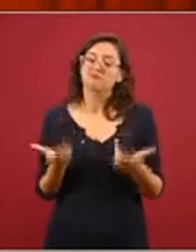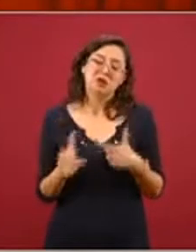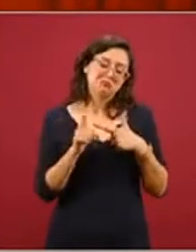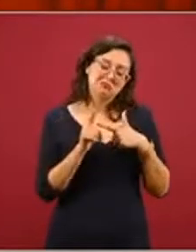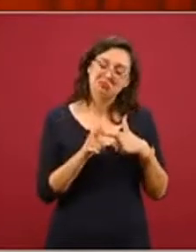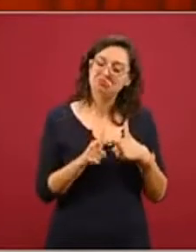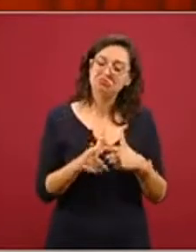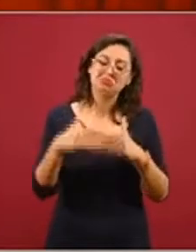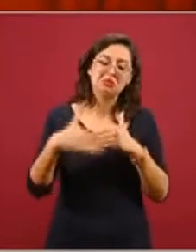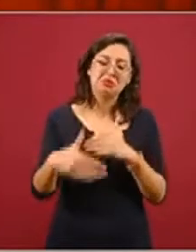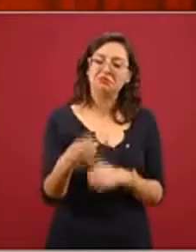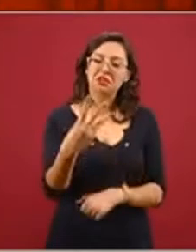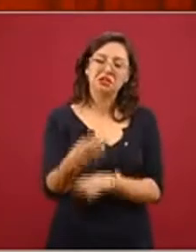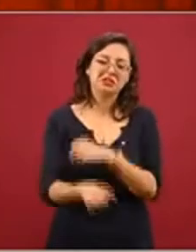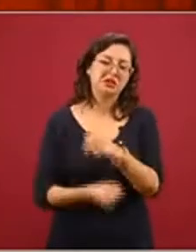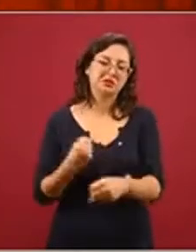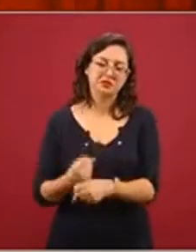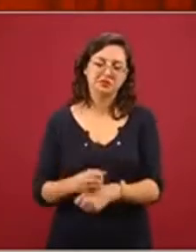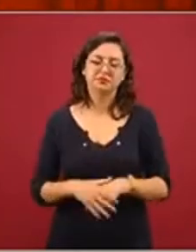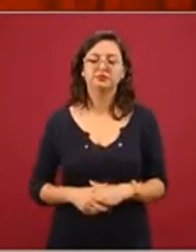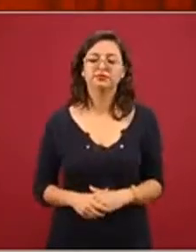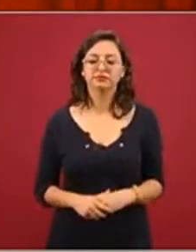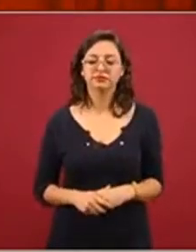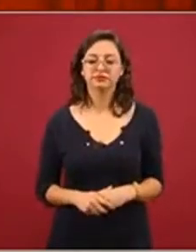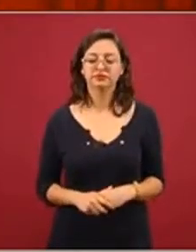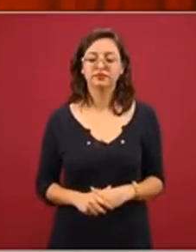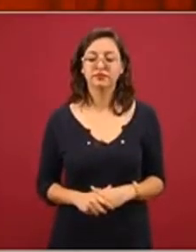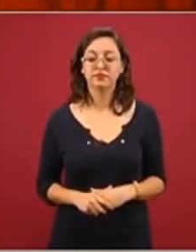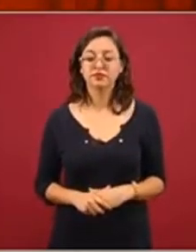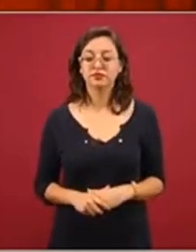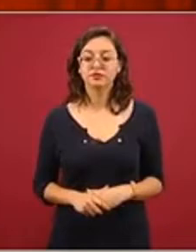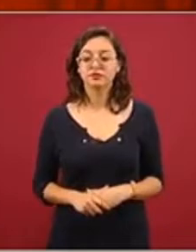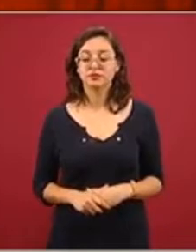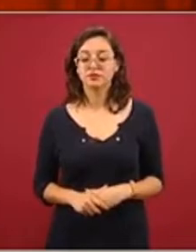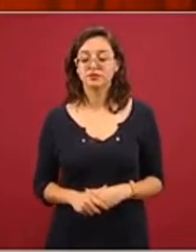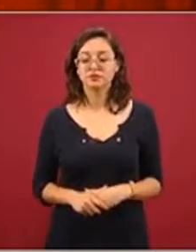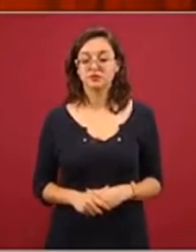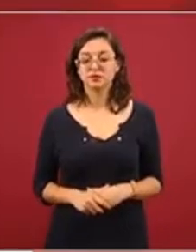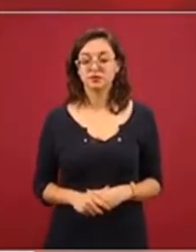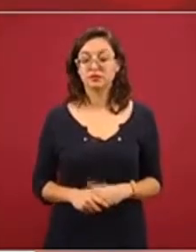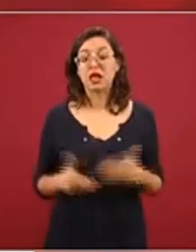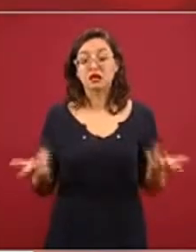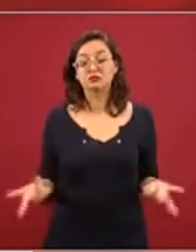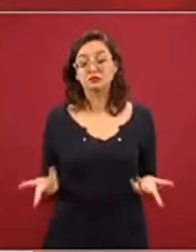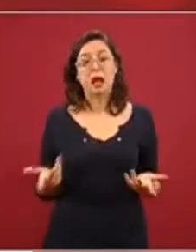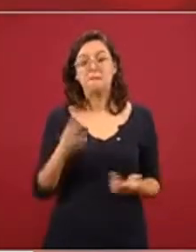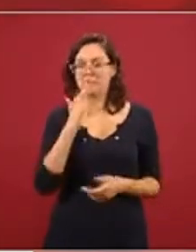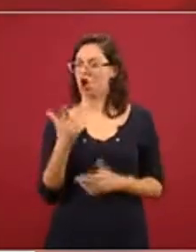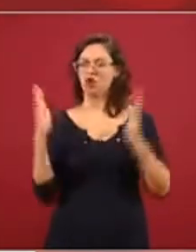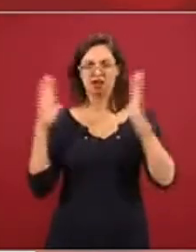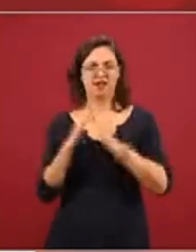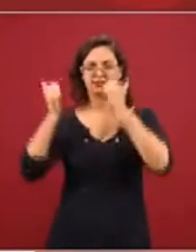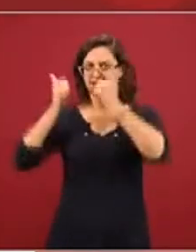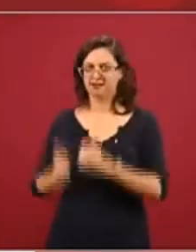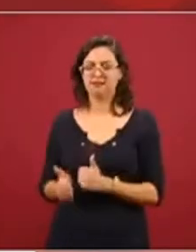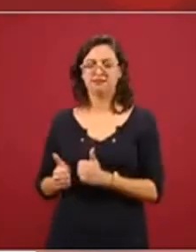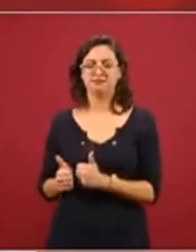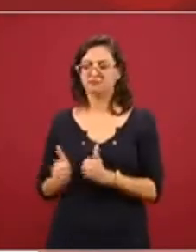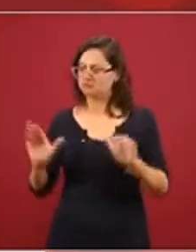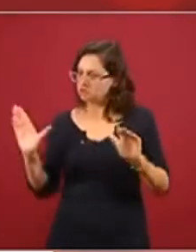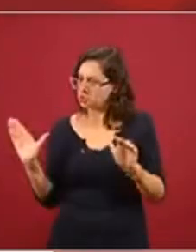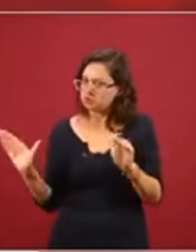patrón predecible. Ahora, ¿esto quiere decir que entonces no hay que desconfinar? ¿Quiere decir que